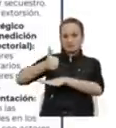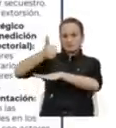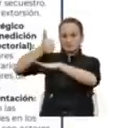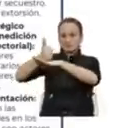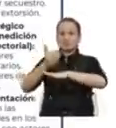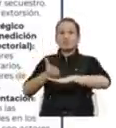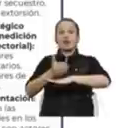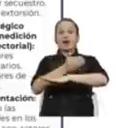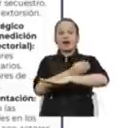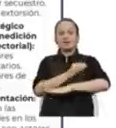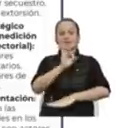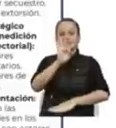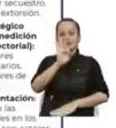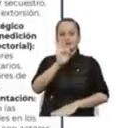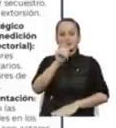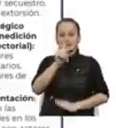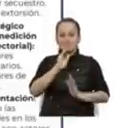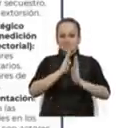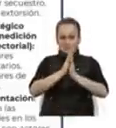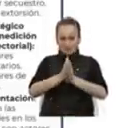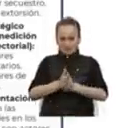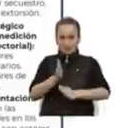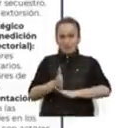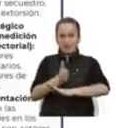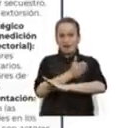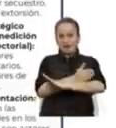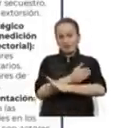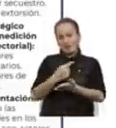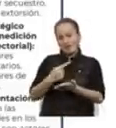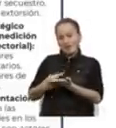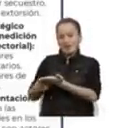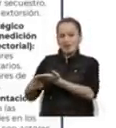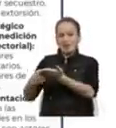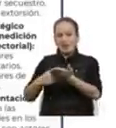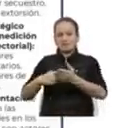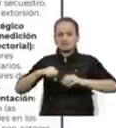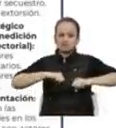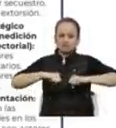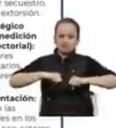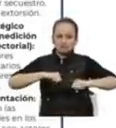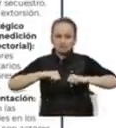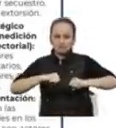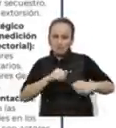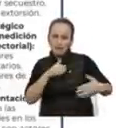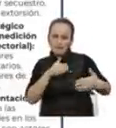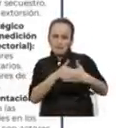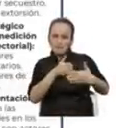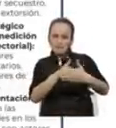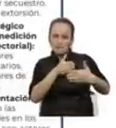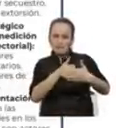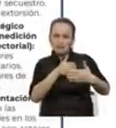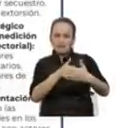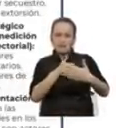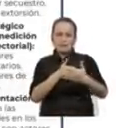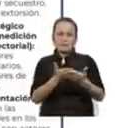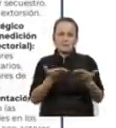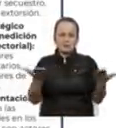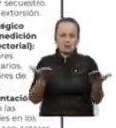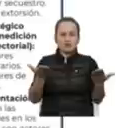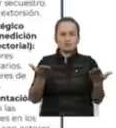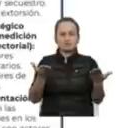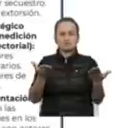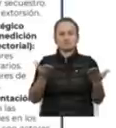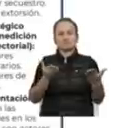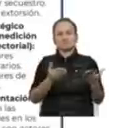31 de diciembre, en las operaciones ofensivas que se realizaban